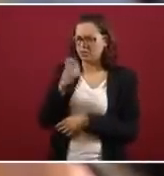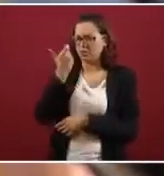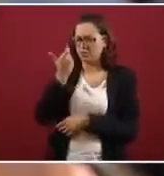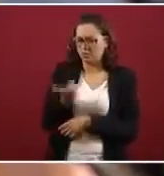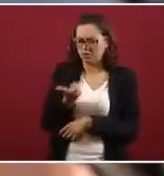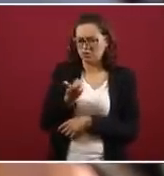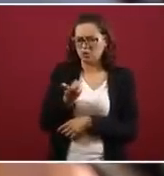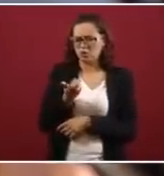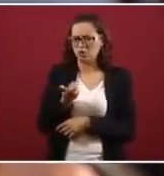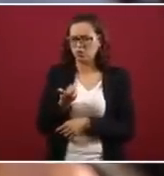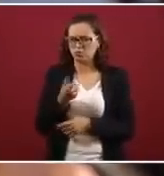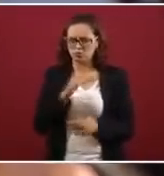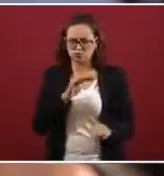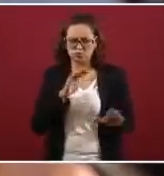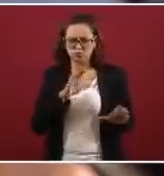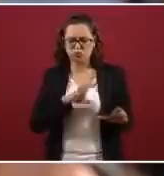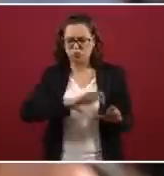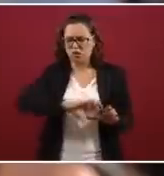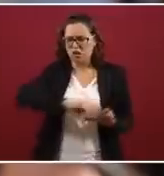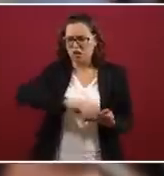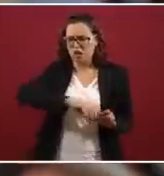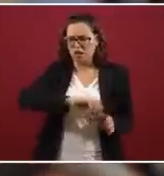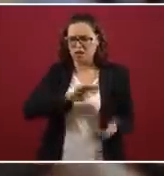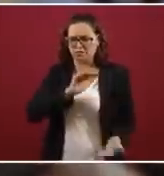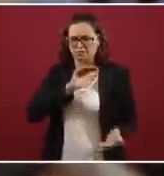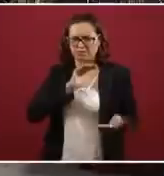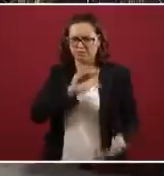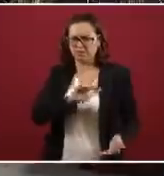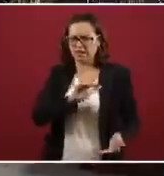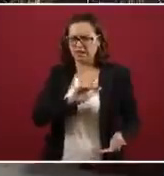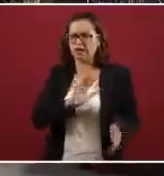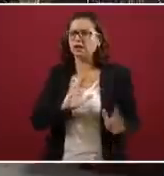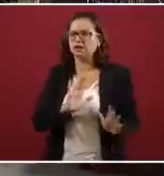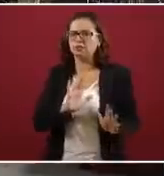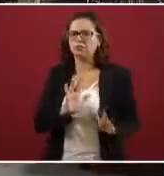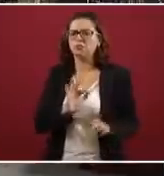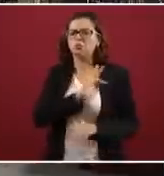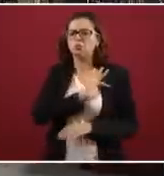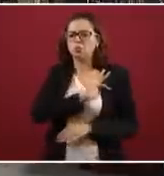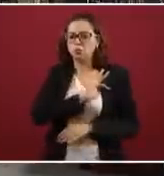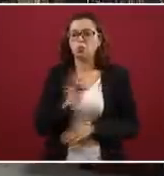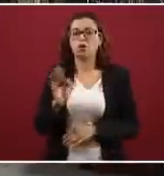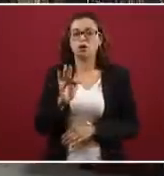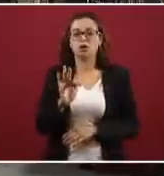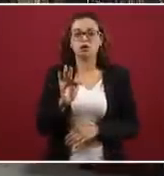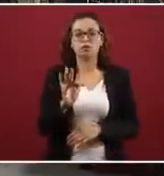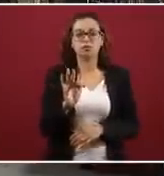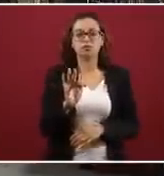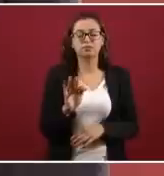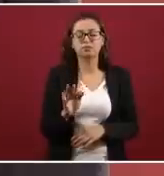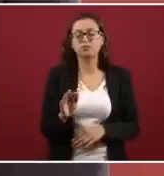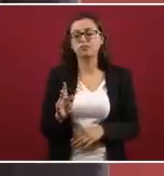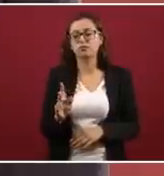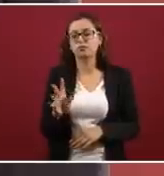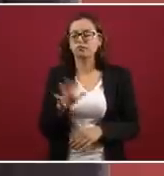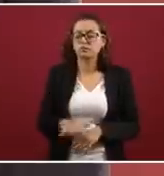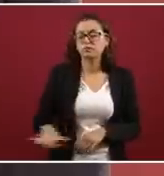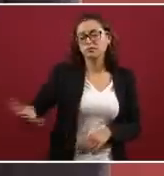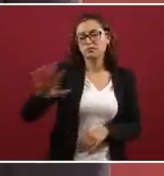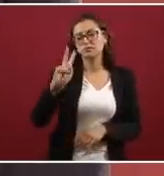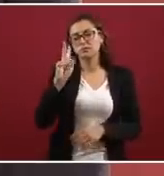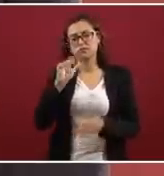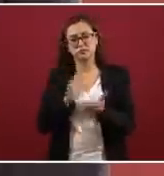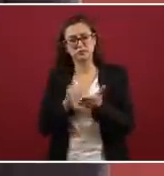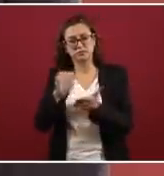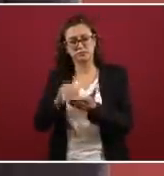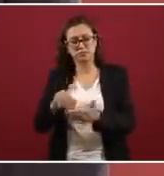1,500 pesos lo que cuesta un tanque de gas. La CRE tiene ya listas estas disposiciones para cobrarle a 12 millones de familias en México,